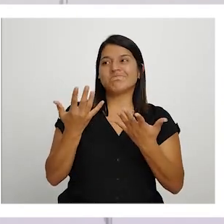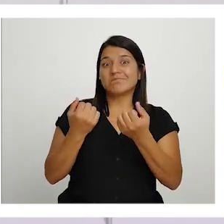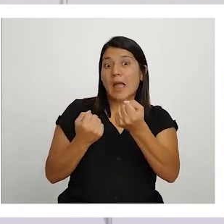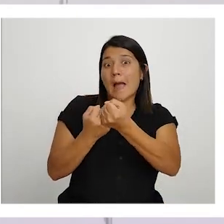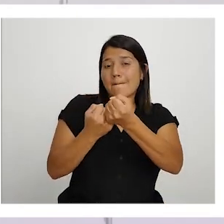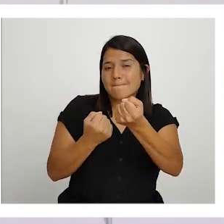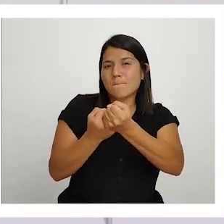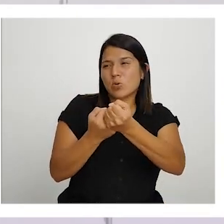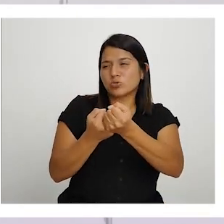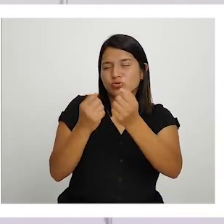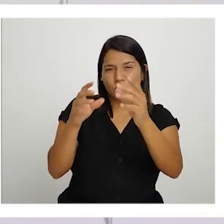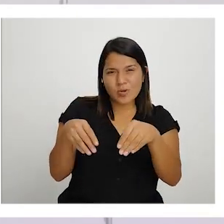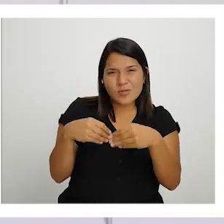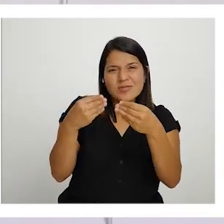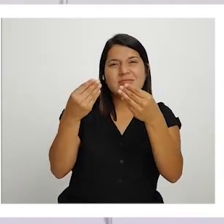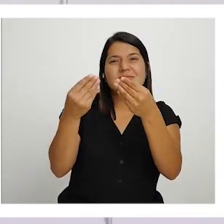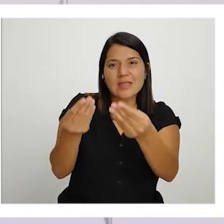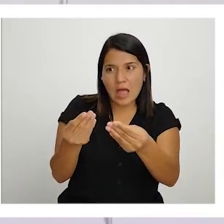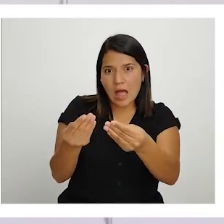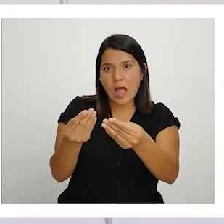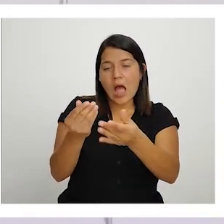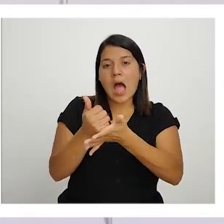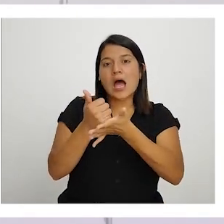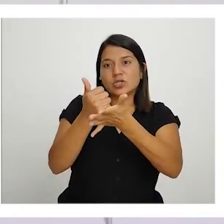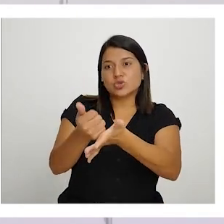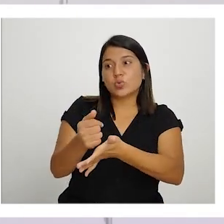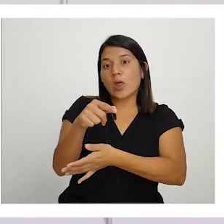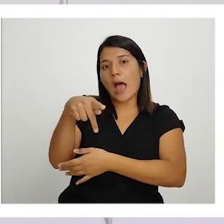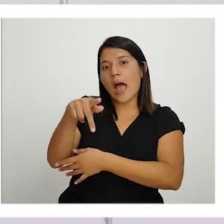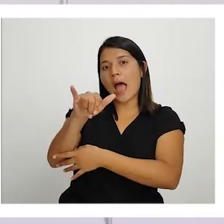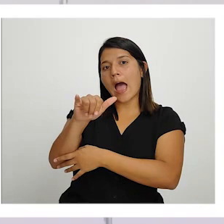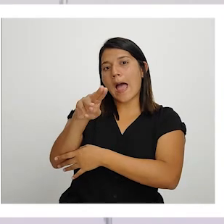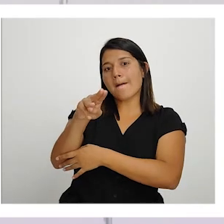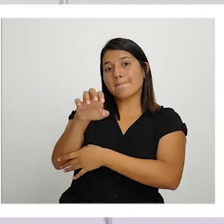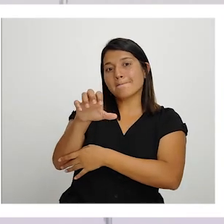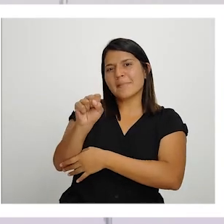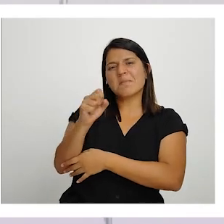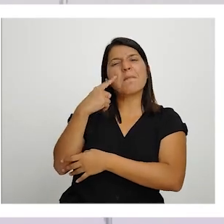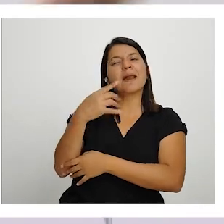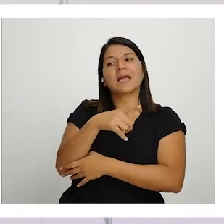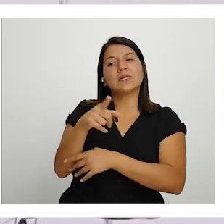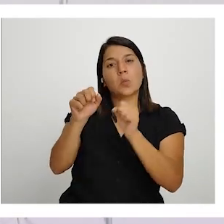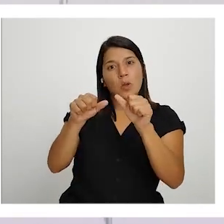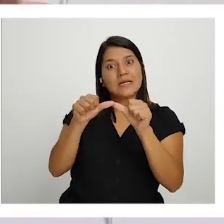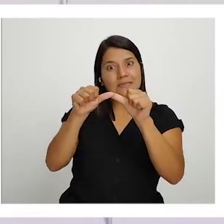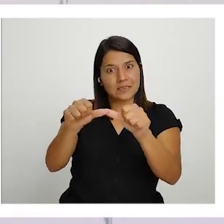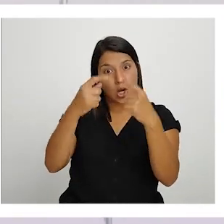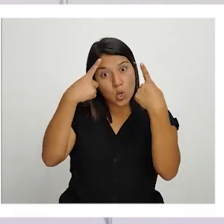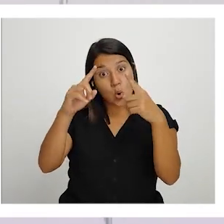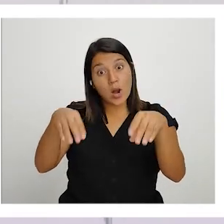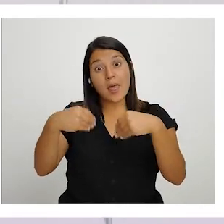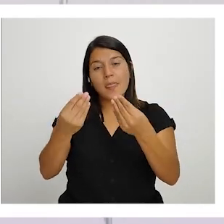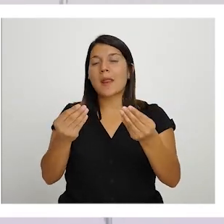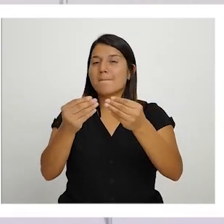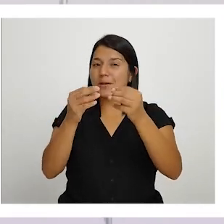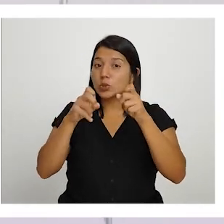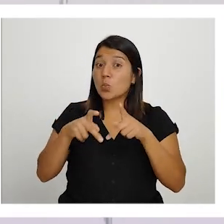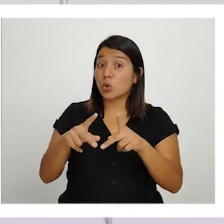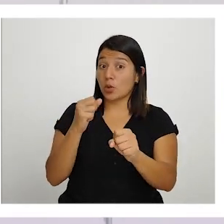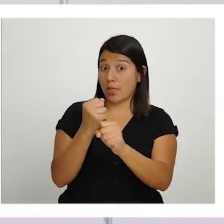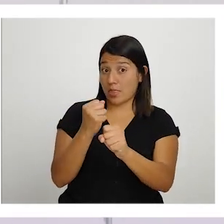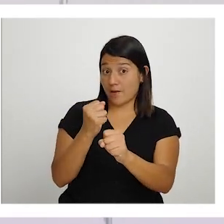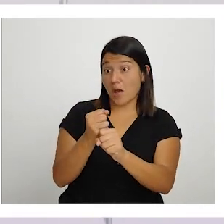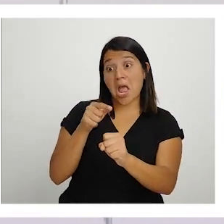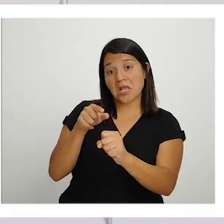apoyo, ese darle esa mano de ayuda a las pymes para poder sacar adelante y generar empleo, por supuesto, que termina siendo uno de los